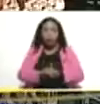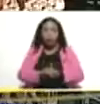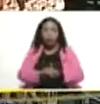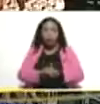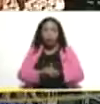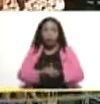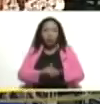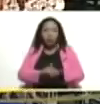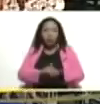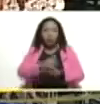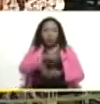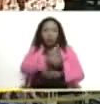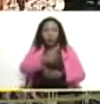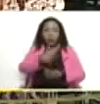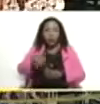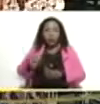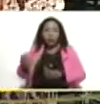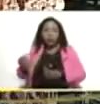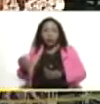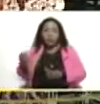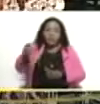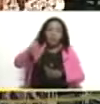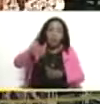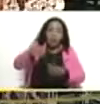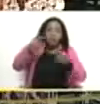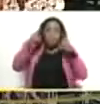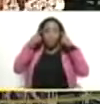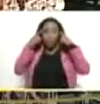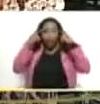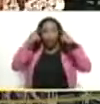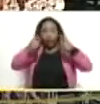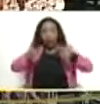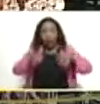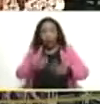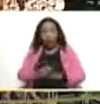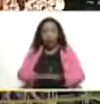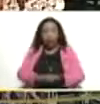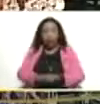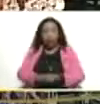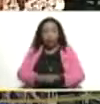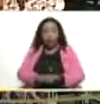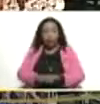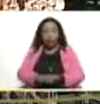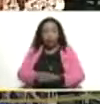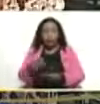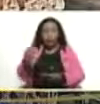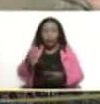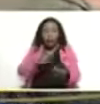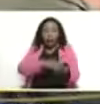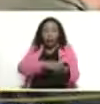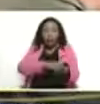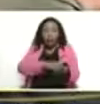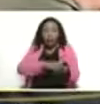cada vez con mayor profesionalismo, mayor